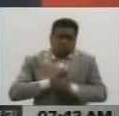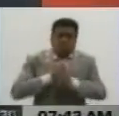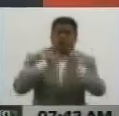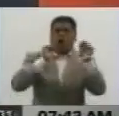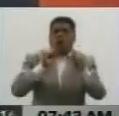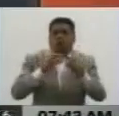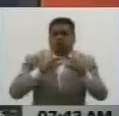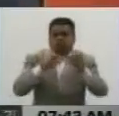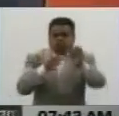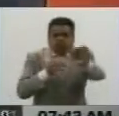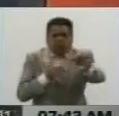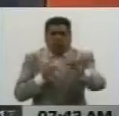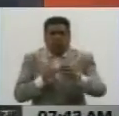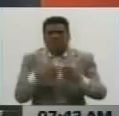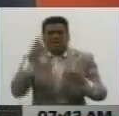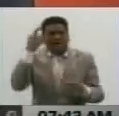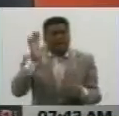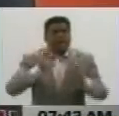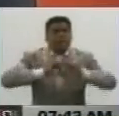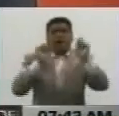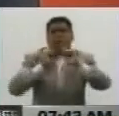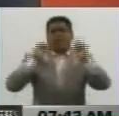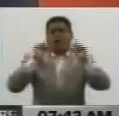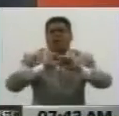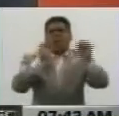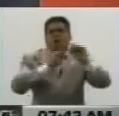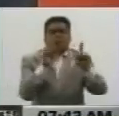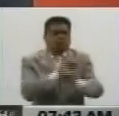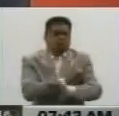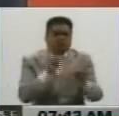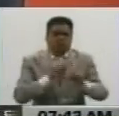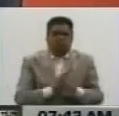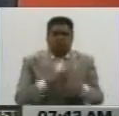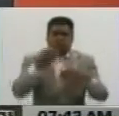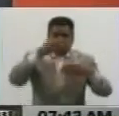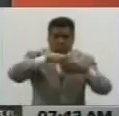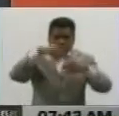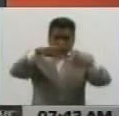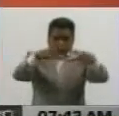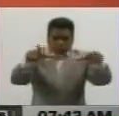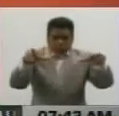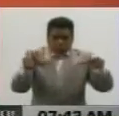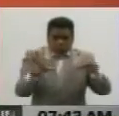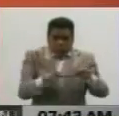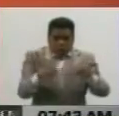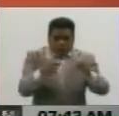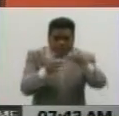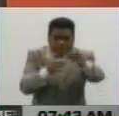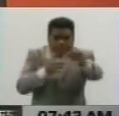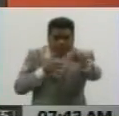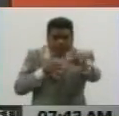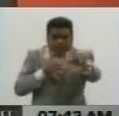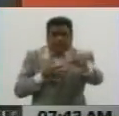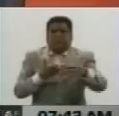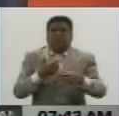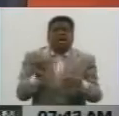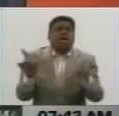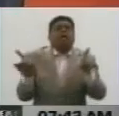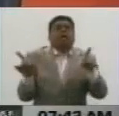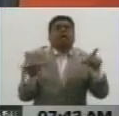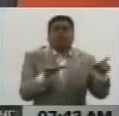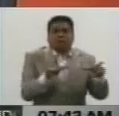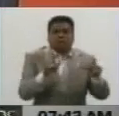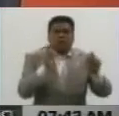cuadrados como quizás la gente puede pensar. No, no es así. Es dentro de estas áreas, ya ha existido algunas áreas donde ha habido minería,